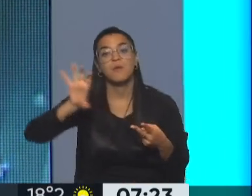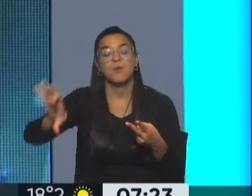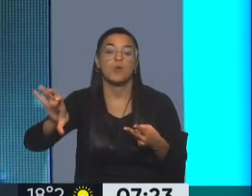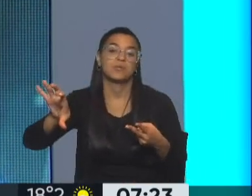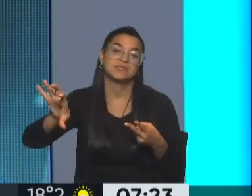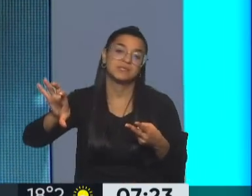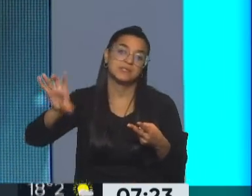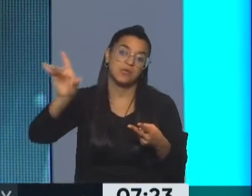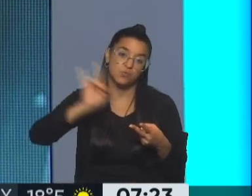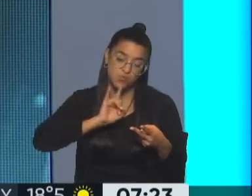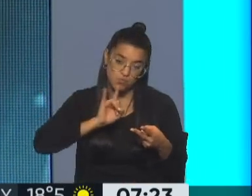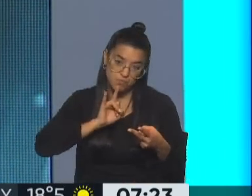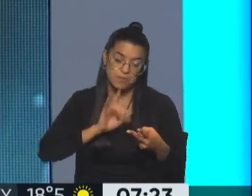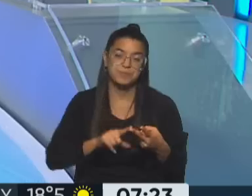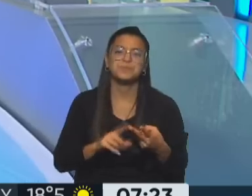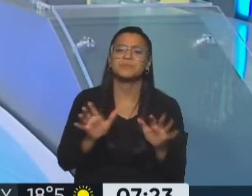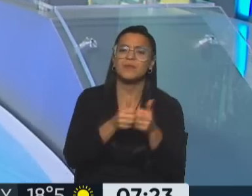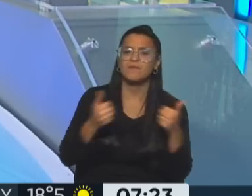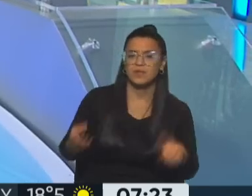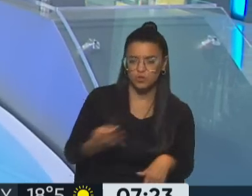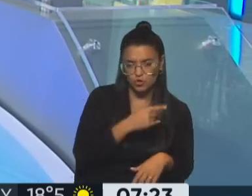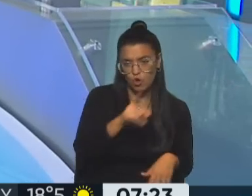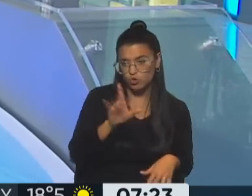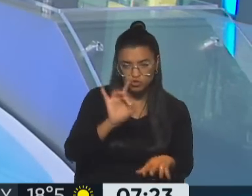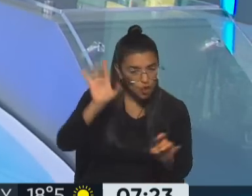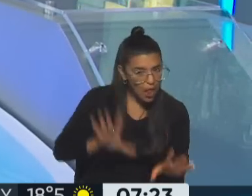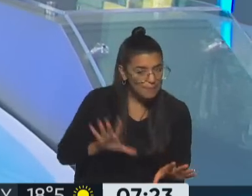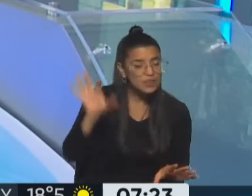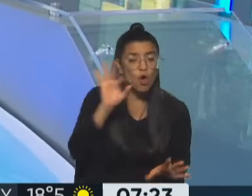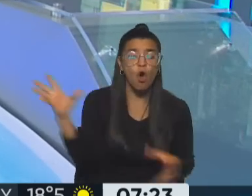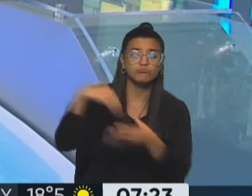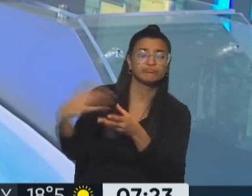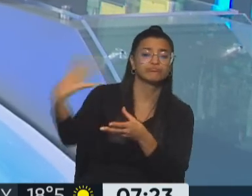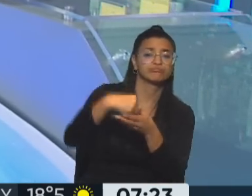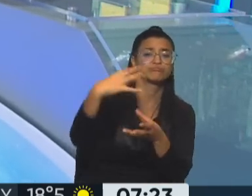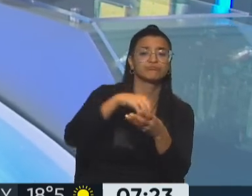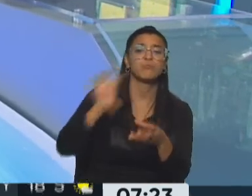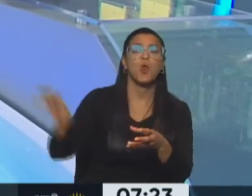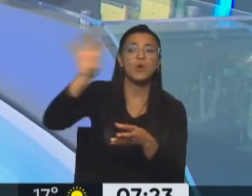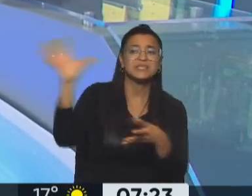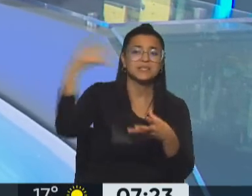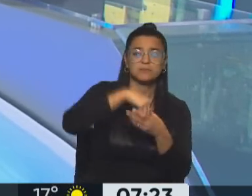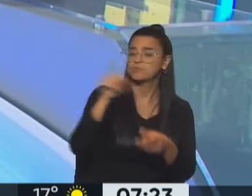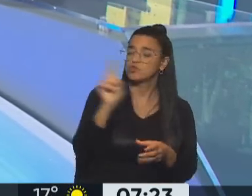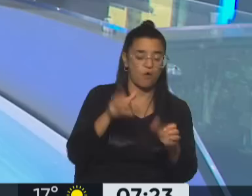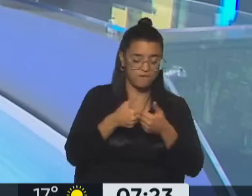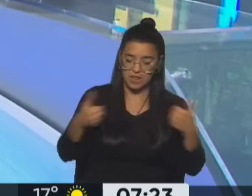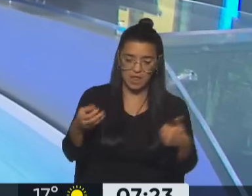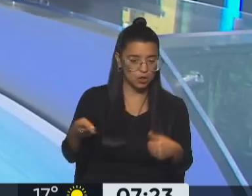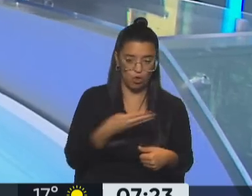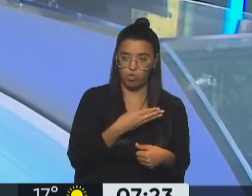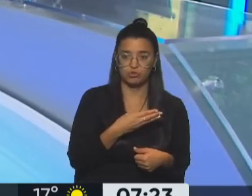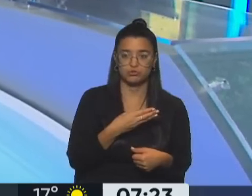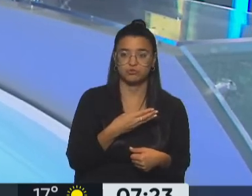de Tucumán. ¿Frente de Todos únicamente, interbloque de Frente de Todos, o se han sumado partidos provinciales al comunicado, Fer? No, Frente de Todos, Frente de